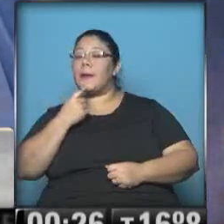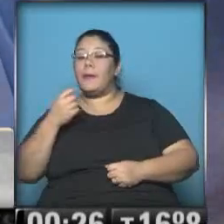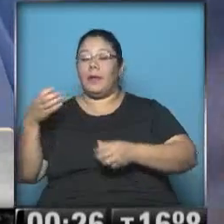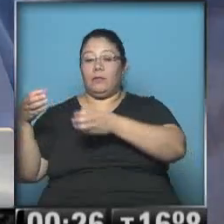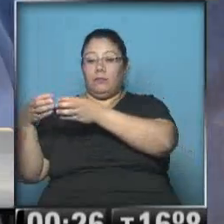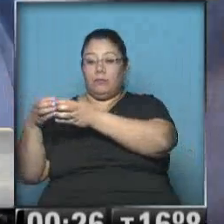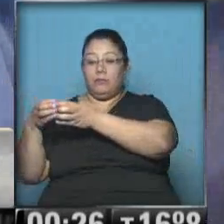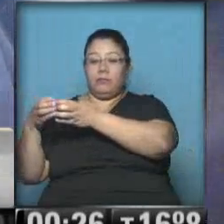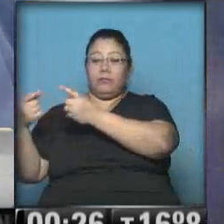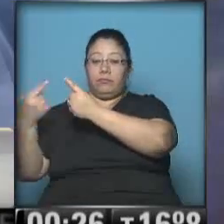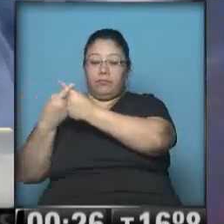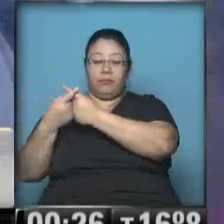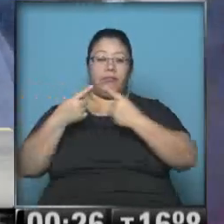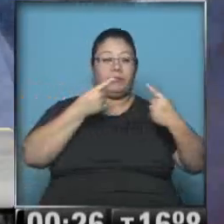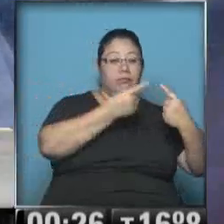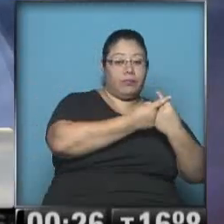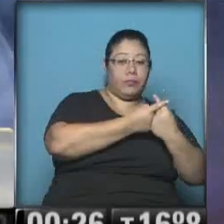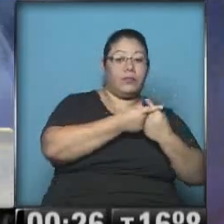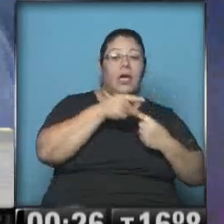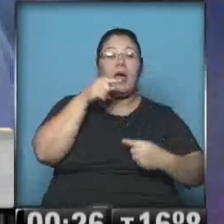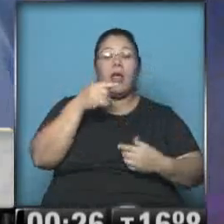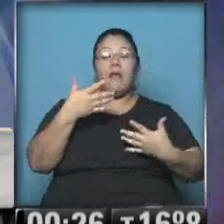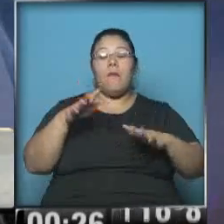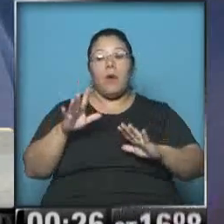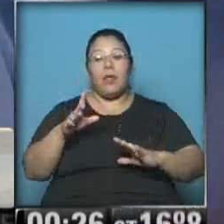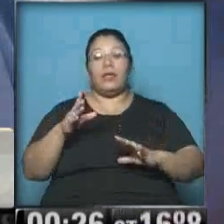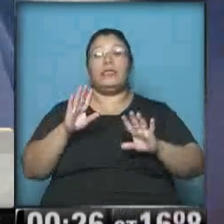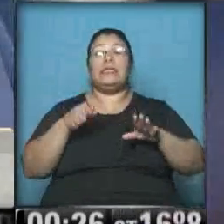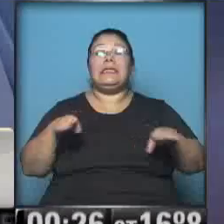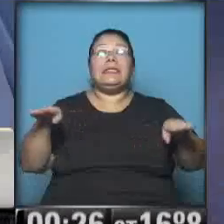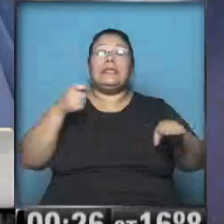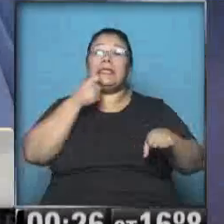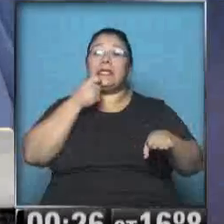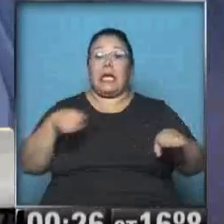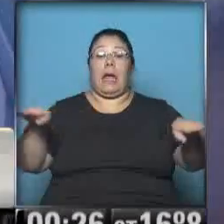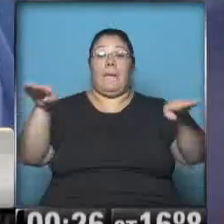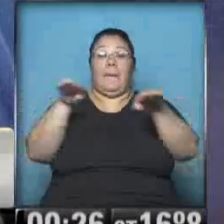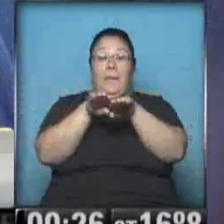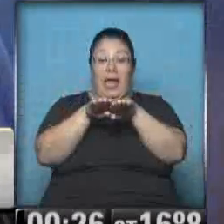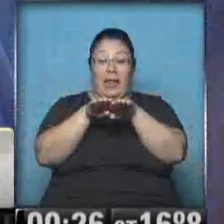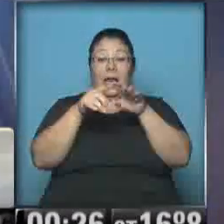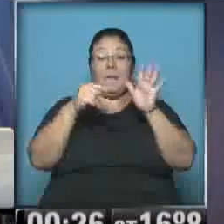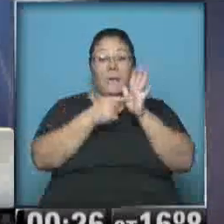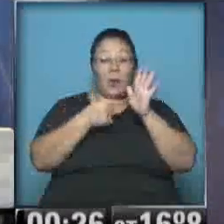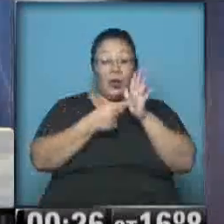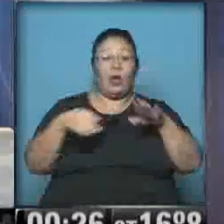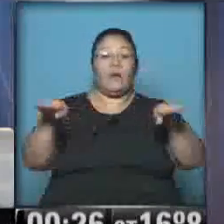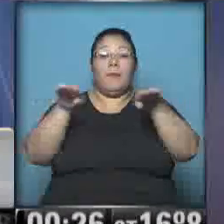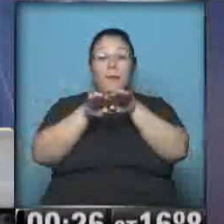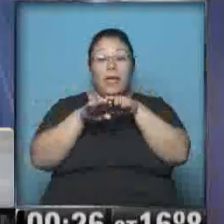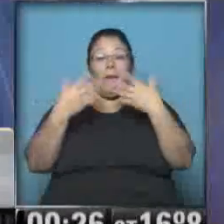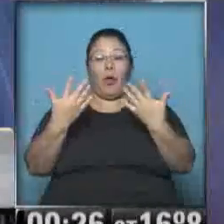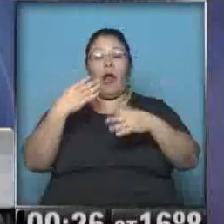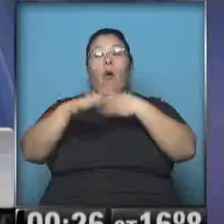torneo y se sabrá quién es el campeón, o en caso de que empaten en cuanto a unidades, tengan que jugar un partido de desempate. Ya no estando